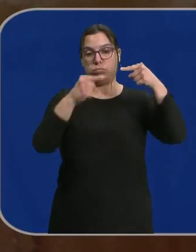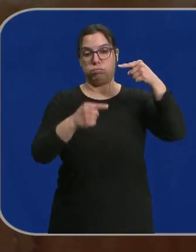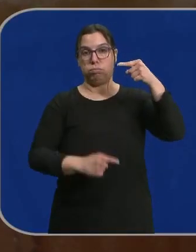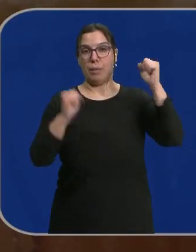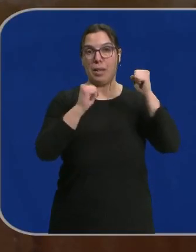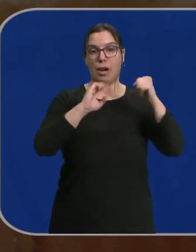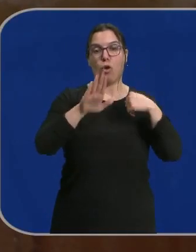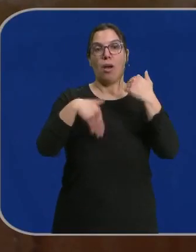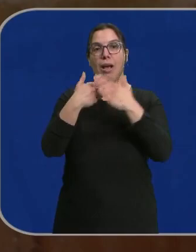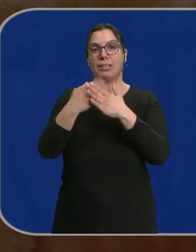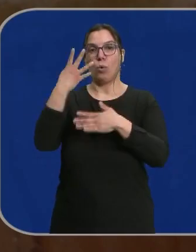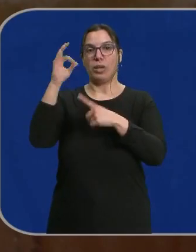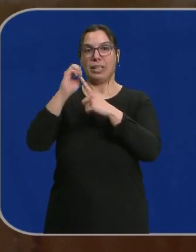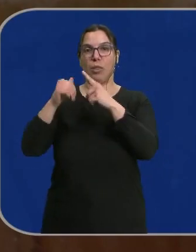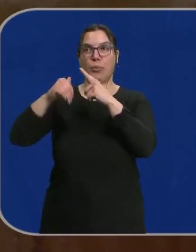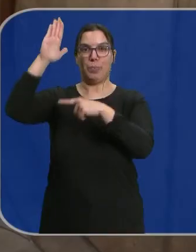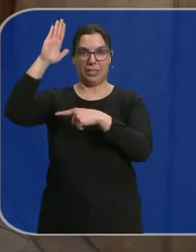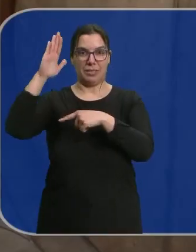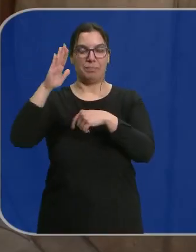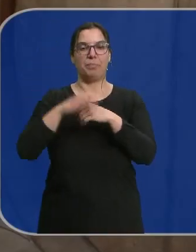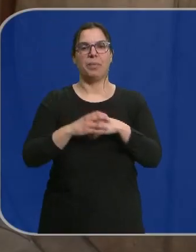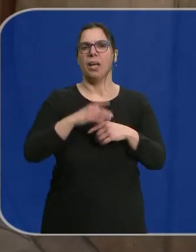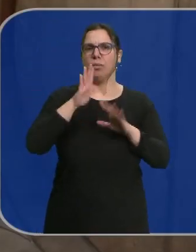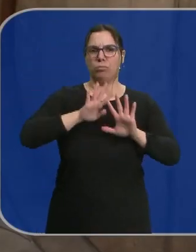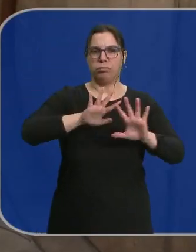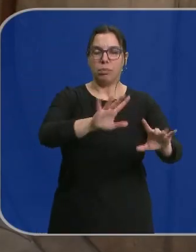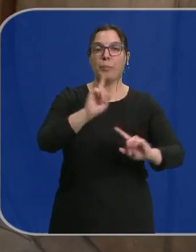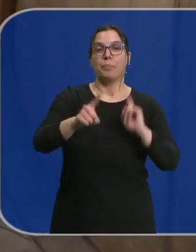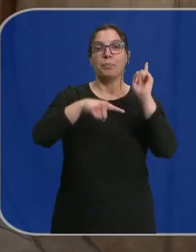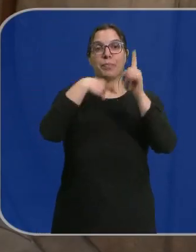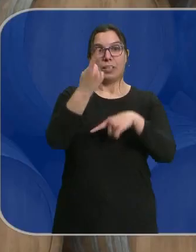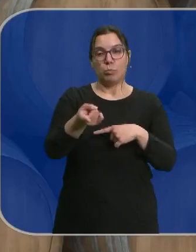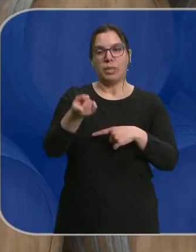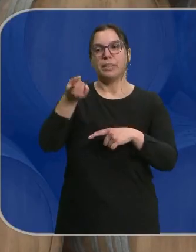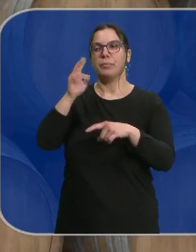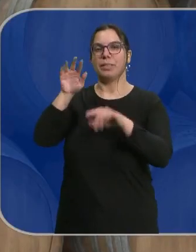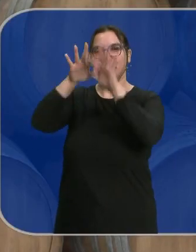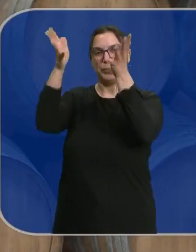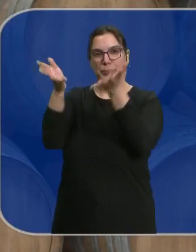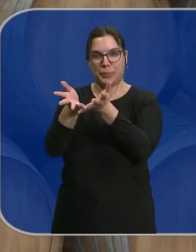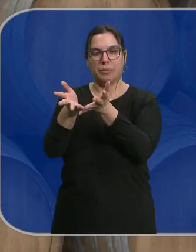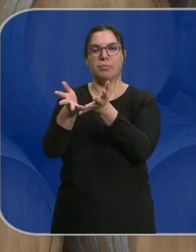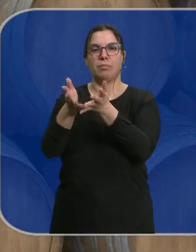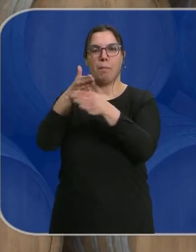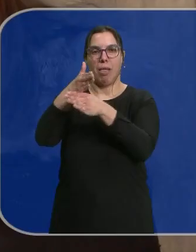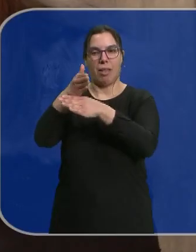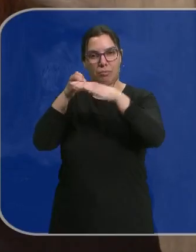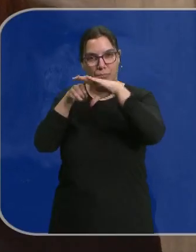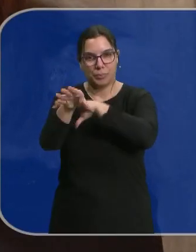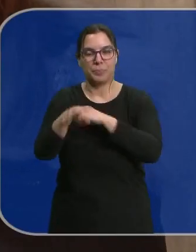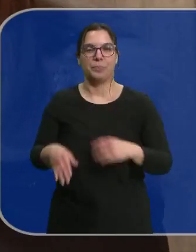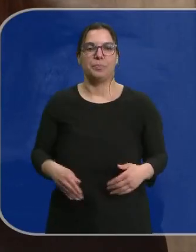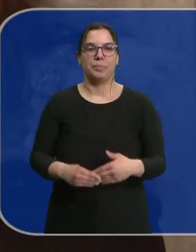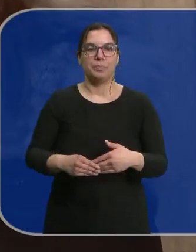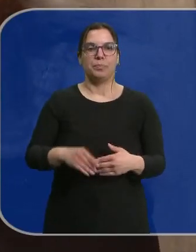en invierno hasta más de 40 grados en verano. La segunda crianza se hace en soleras, estas torres de barricas. Hacemos una